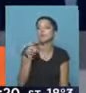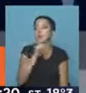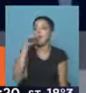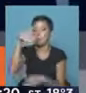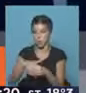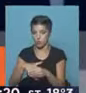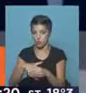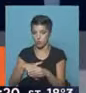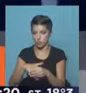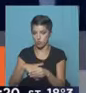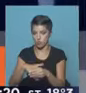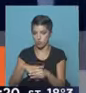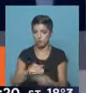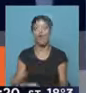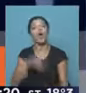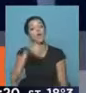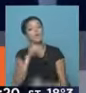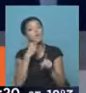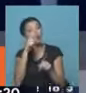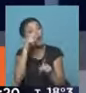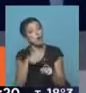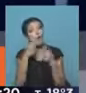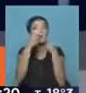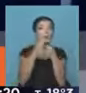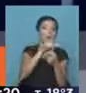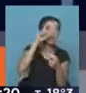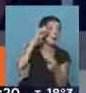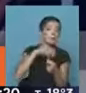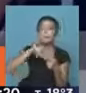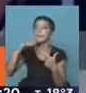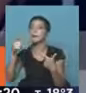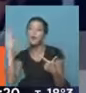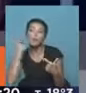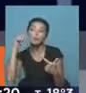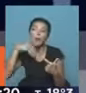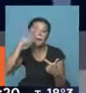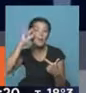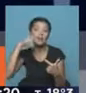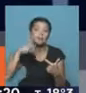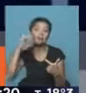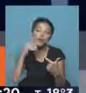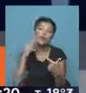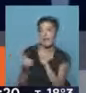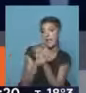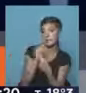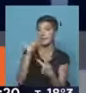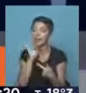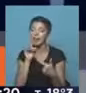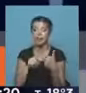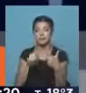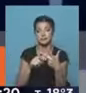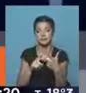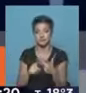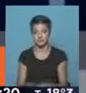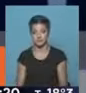votar, sino que hay gente que hoy dice voto a Le Pen, mañana lo escucha Mélenchon y cambia de bando. La volatilidad